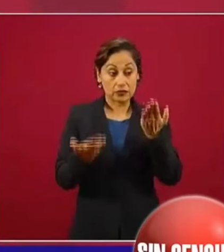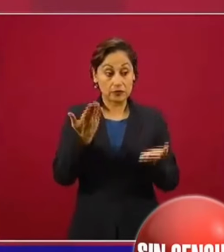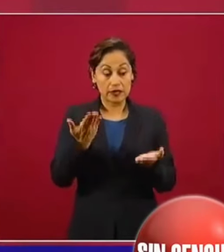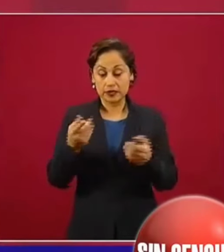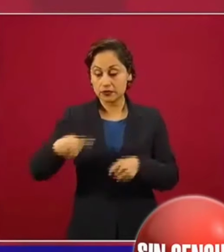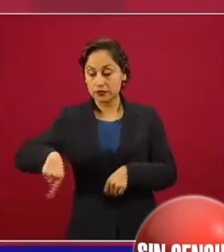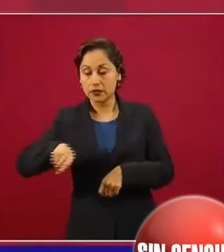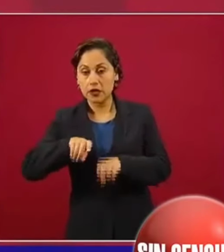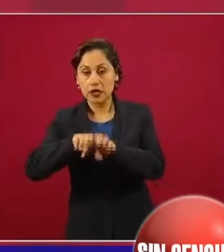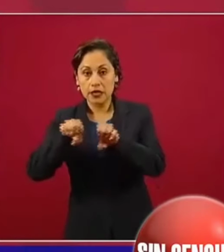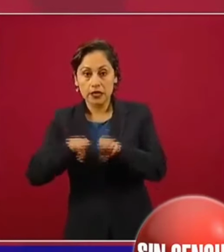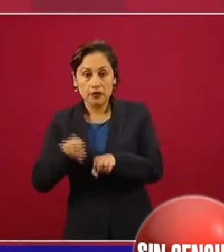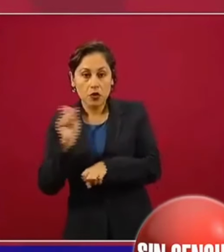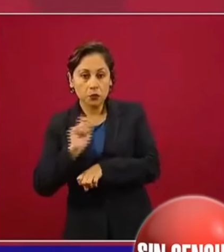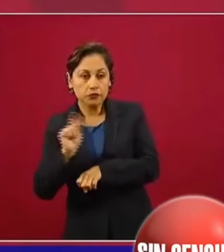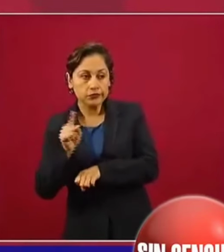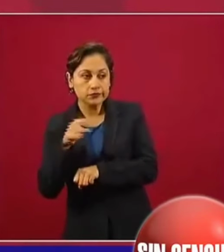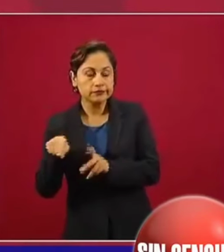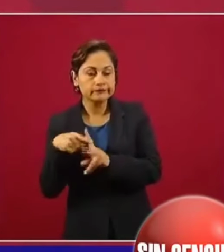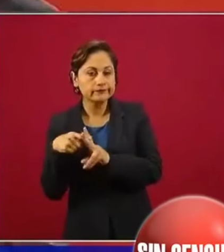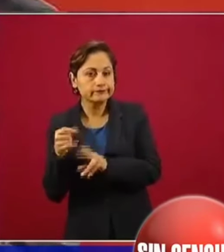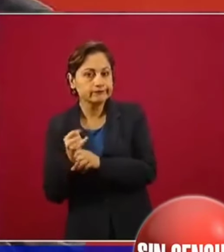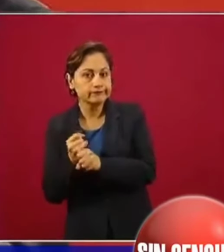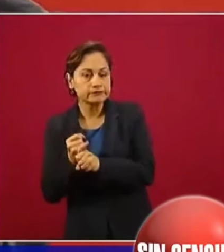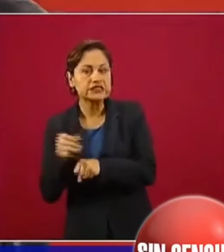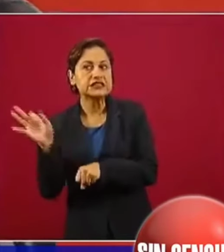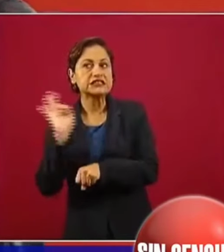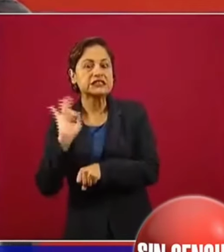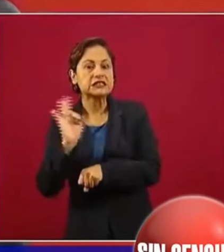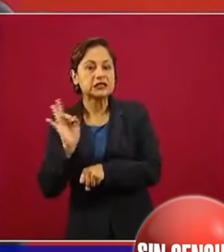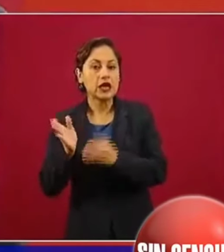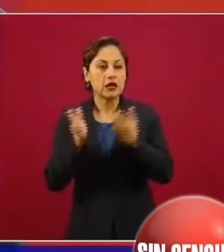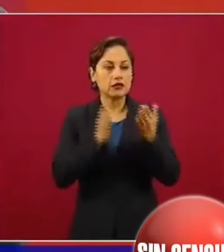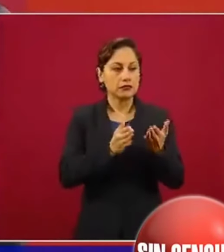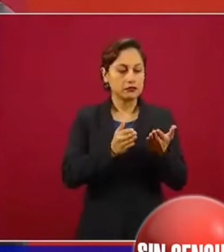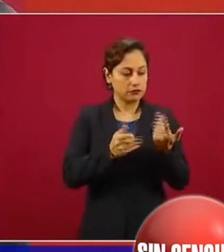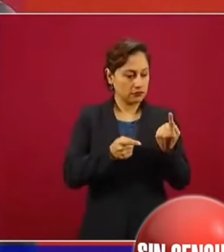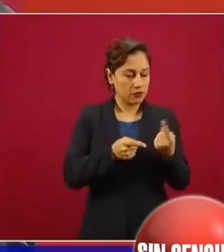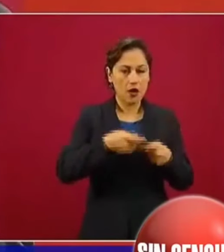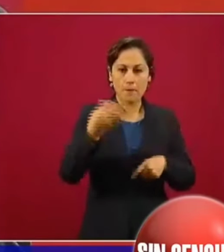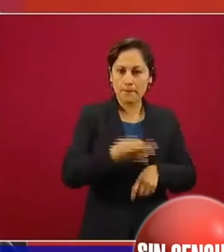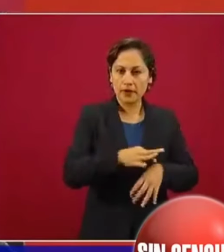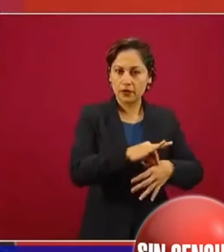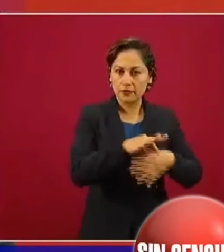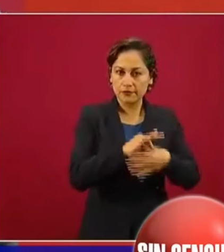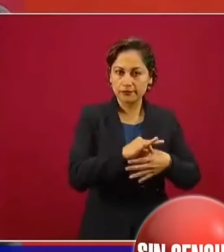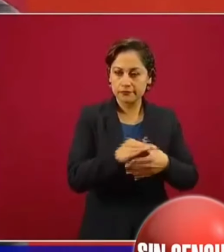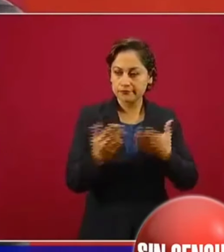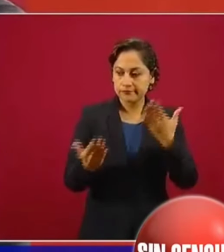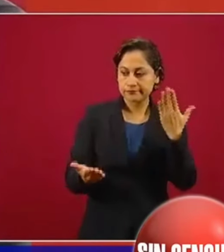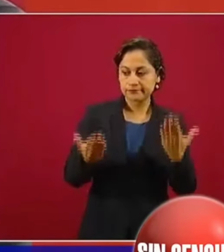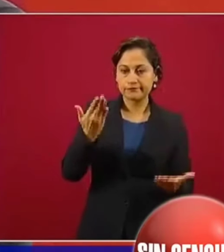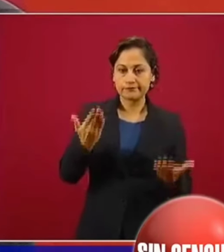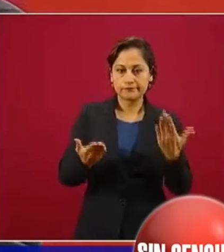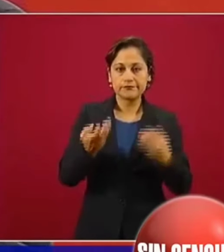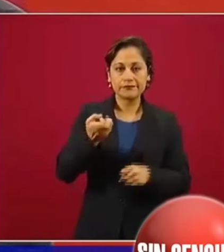que ocurrió es lo que se le llama, es un término ilustrativo, aplanamiento de la